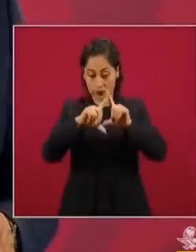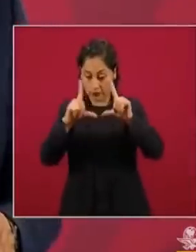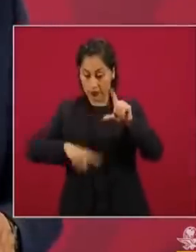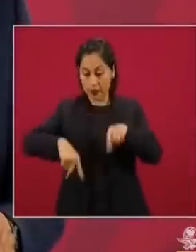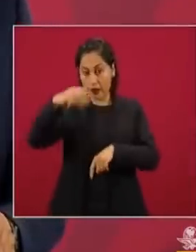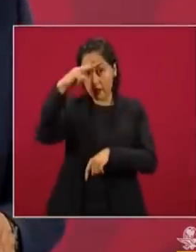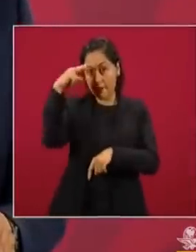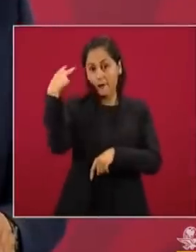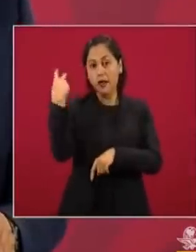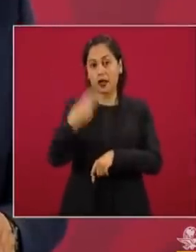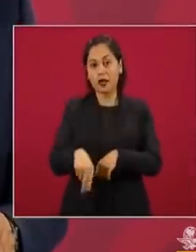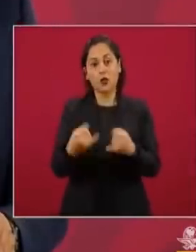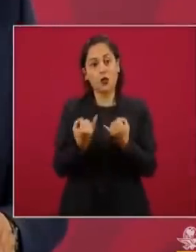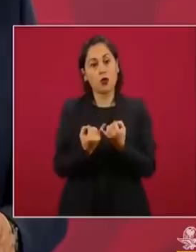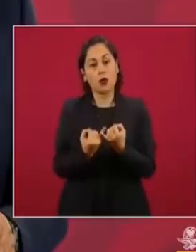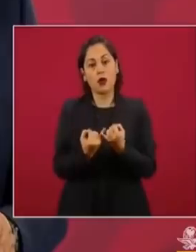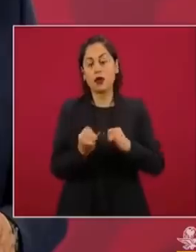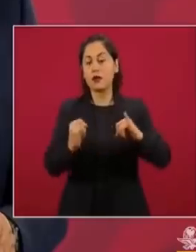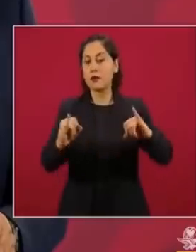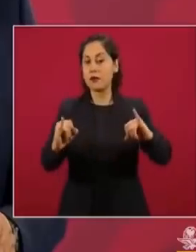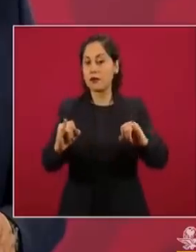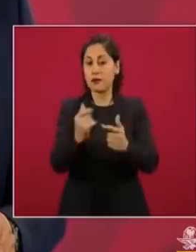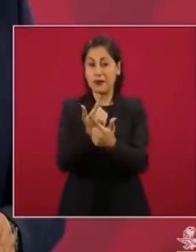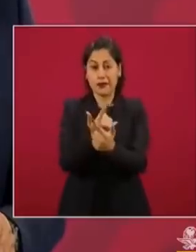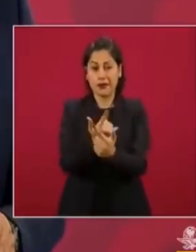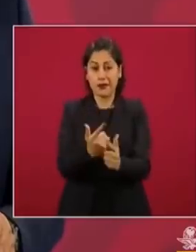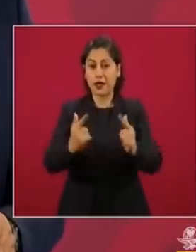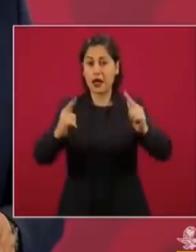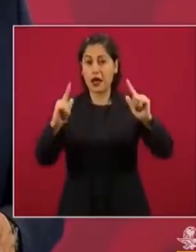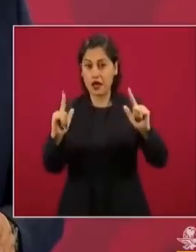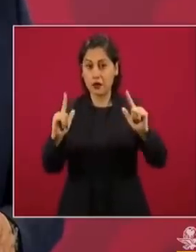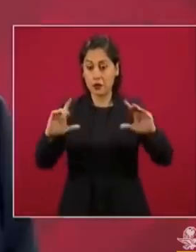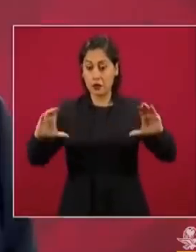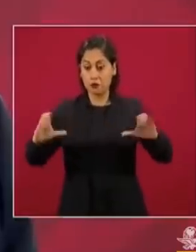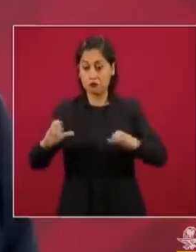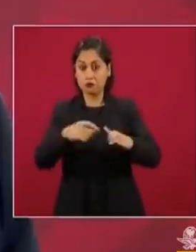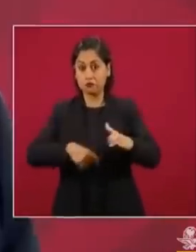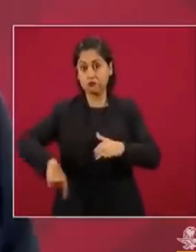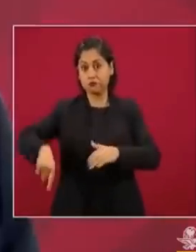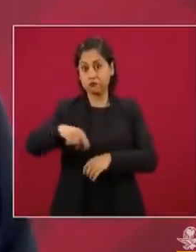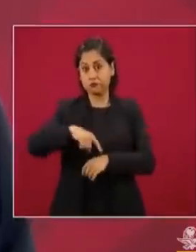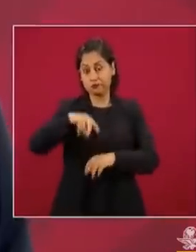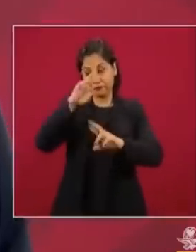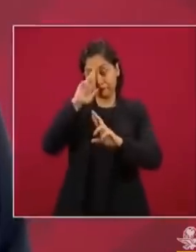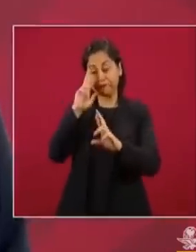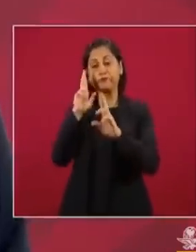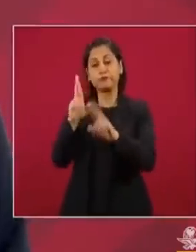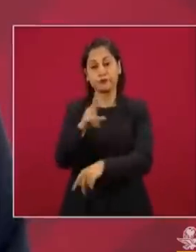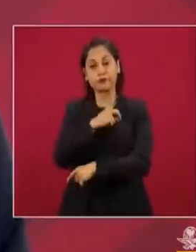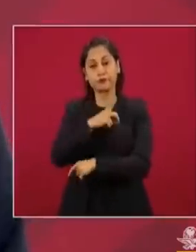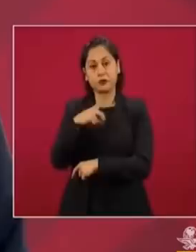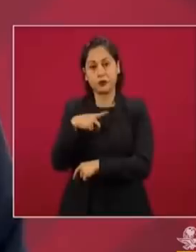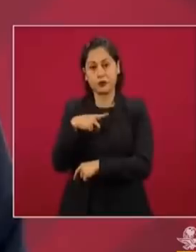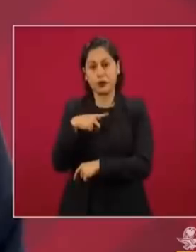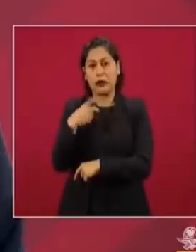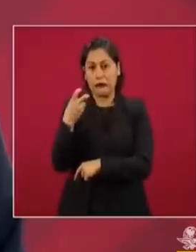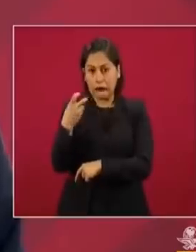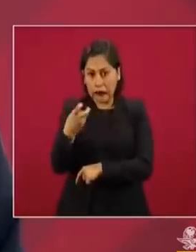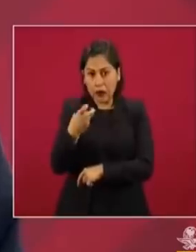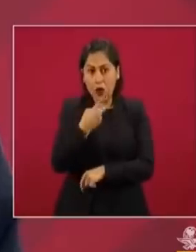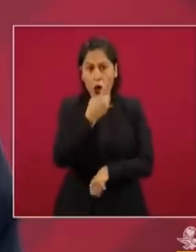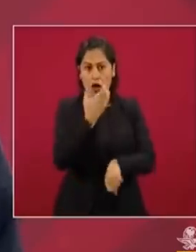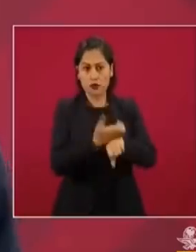Eso lo han entendido muy bien en Estados Unidos, en el trato que